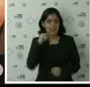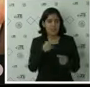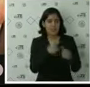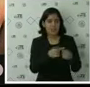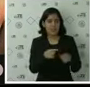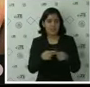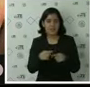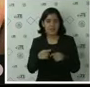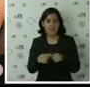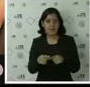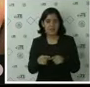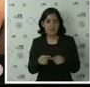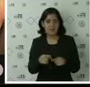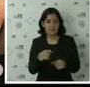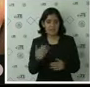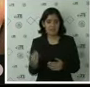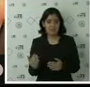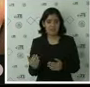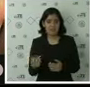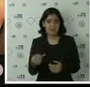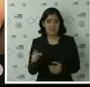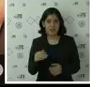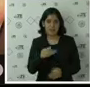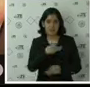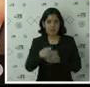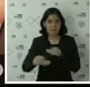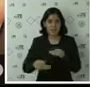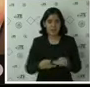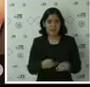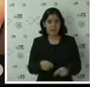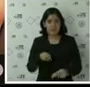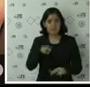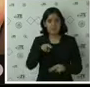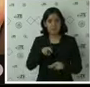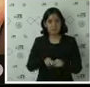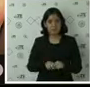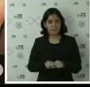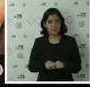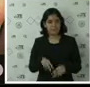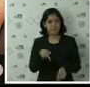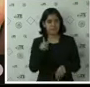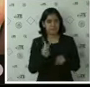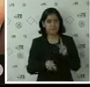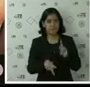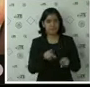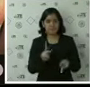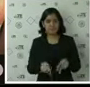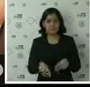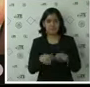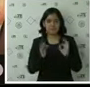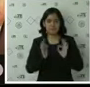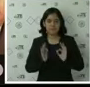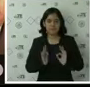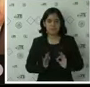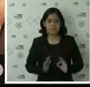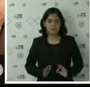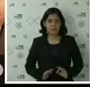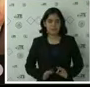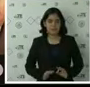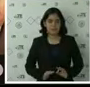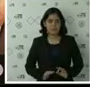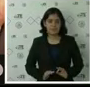lograron sentarse en un foro sin agredirse, poniendo posiciones claras y hablando de sus experiencias